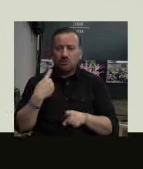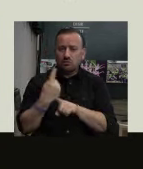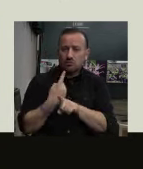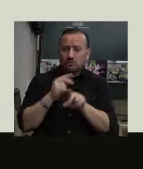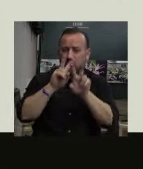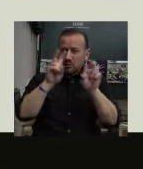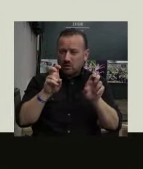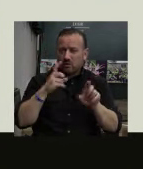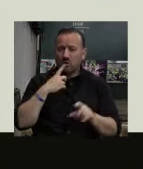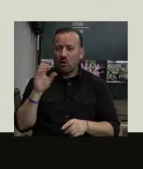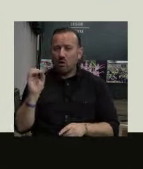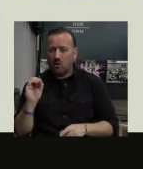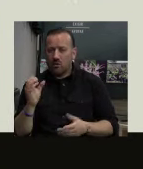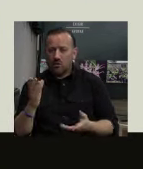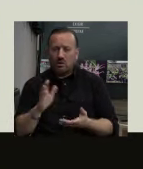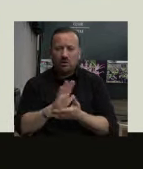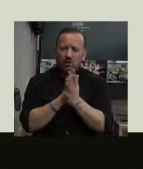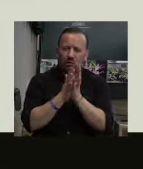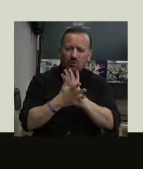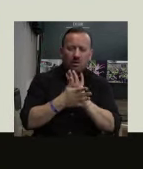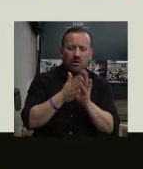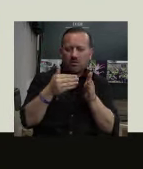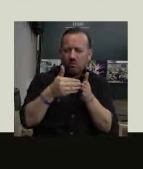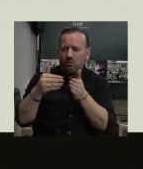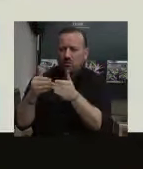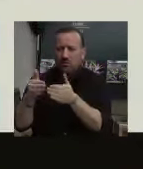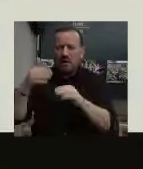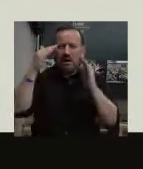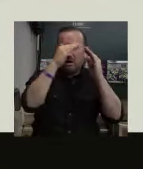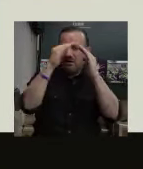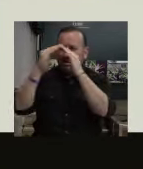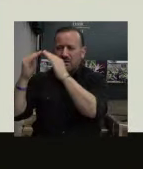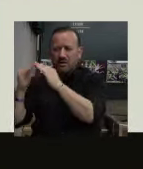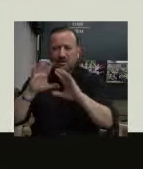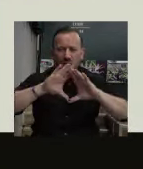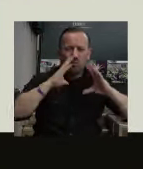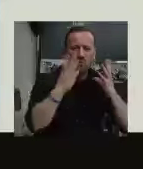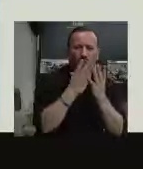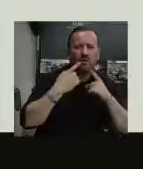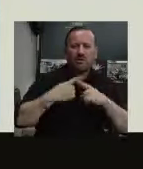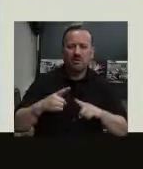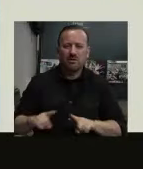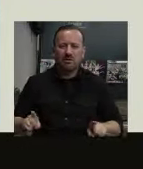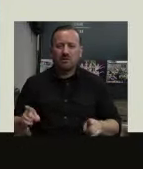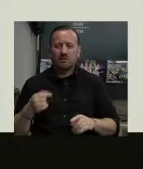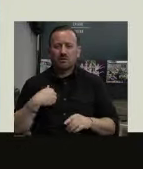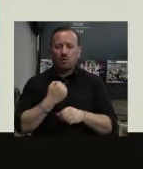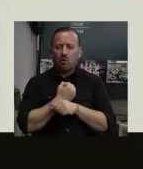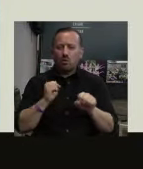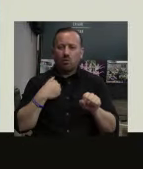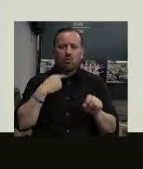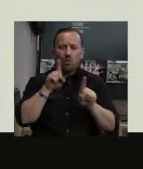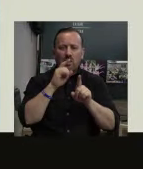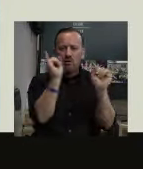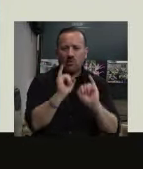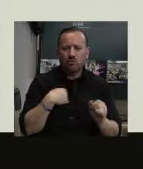Concepción cada cuadra cada esquina cada casa es un mundo distinto yo no puedo tener un modelo